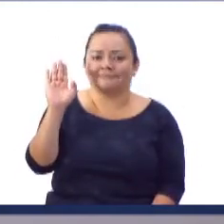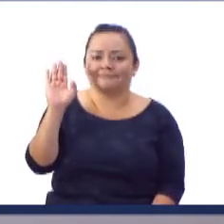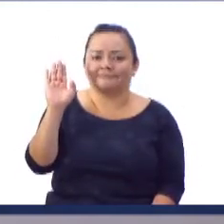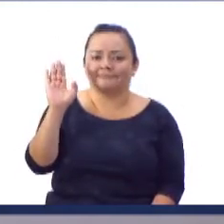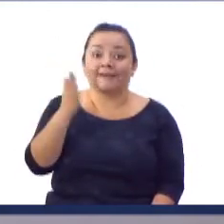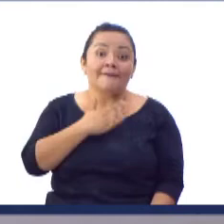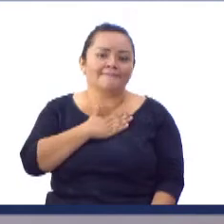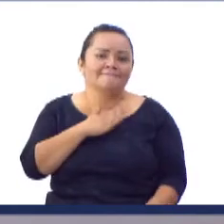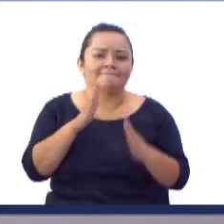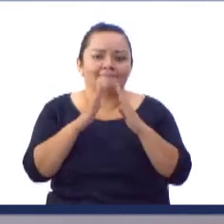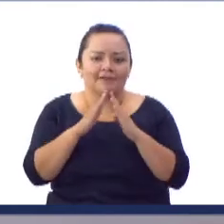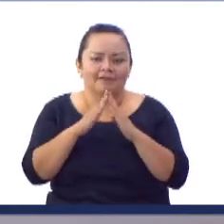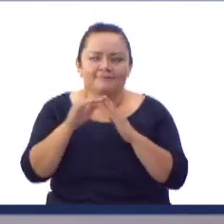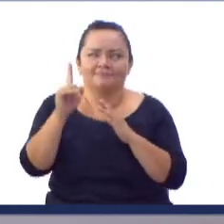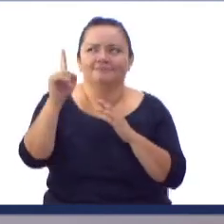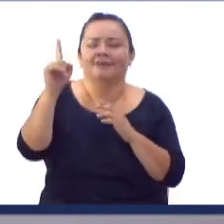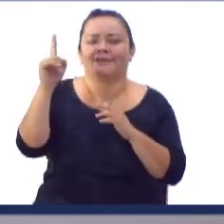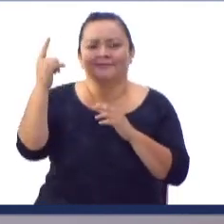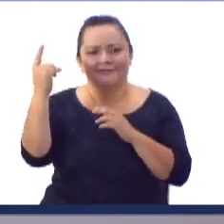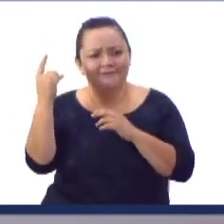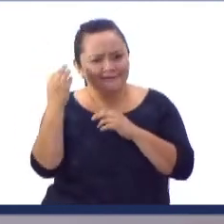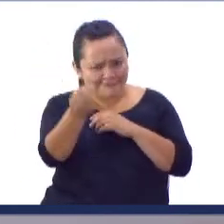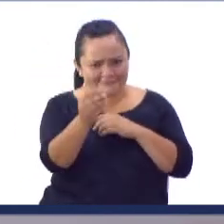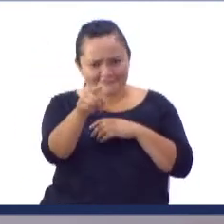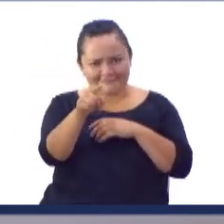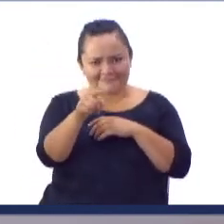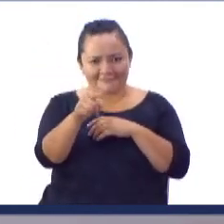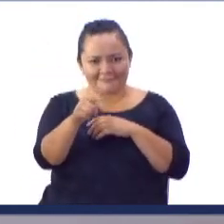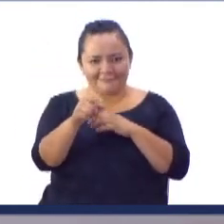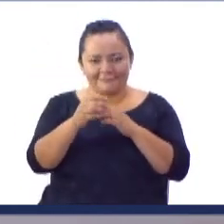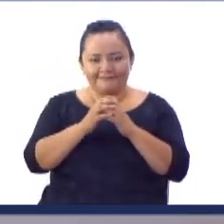ay mi casita si si dios se la dio a usted